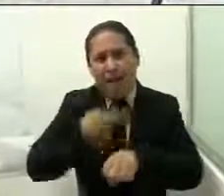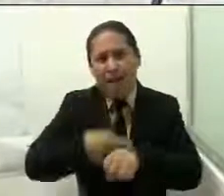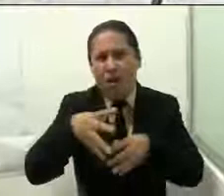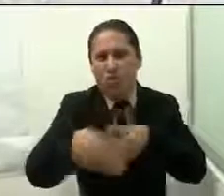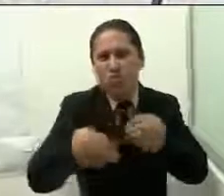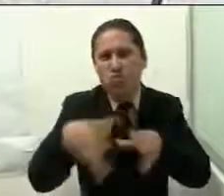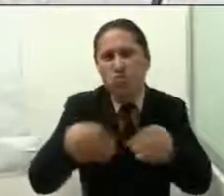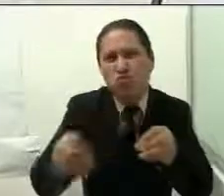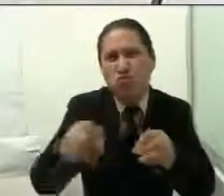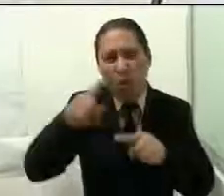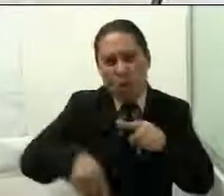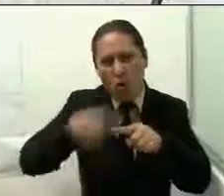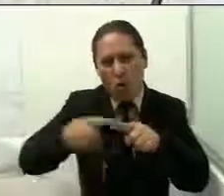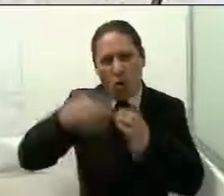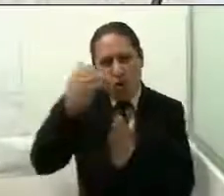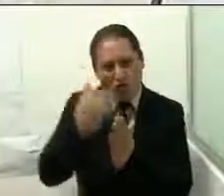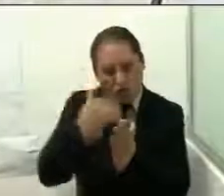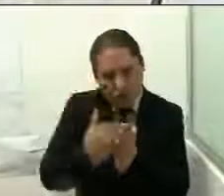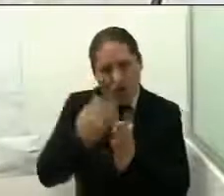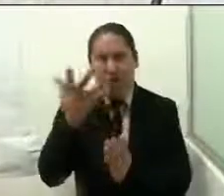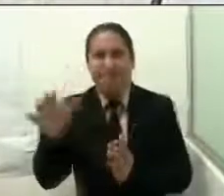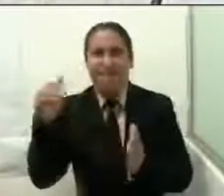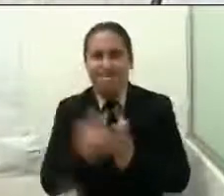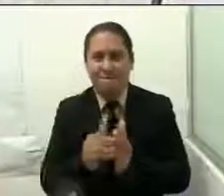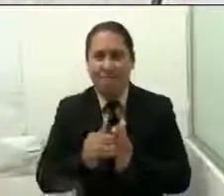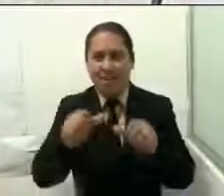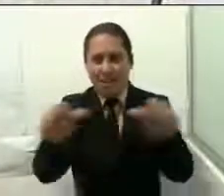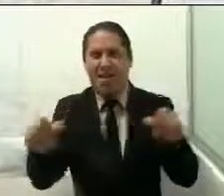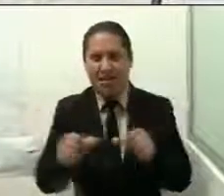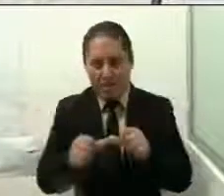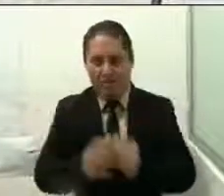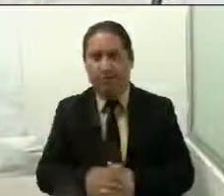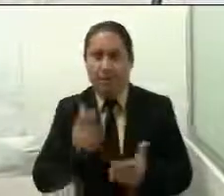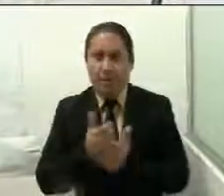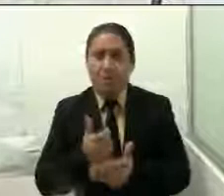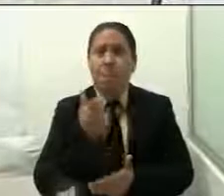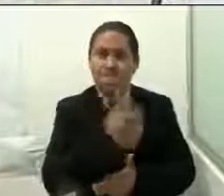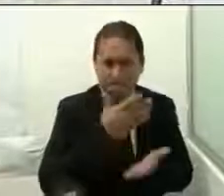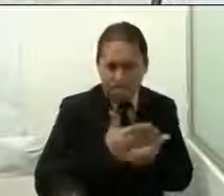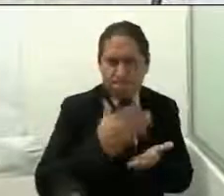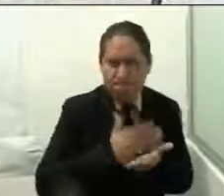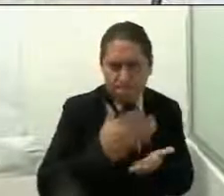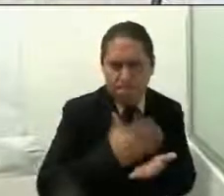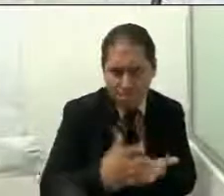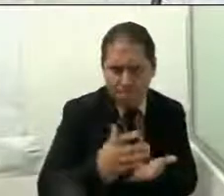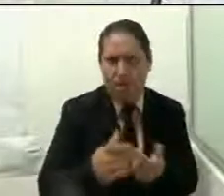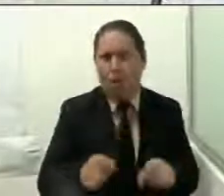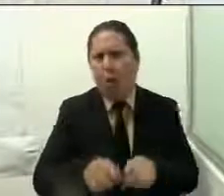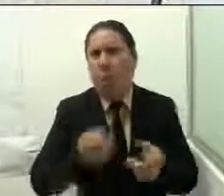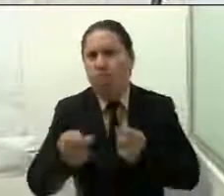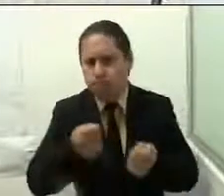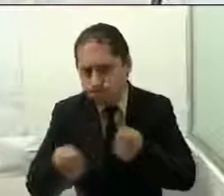en 10 mil hectáreas financiamiento y comercialización el sector